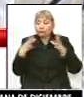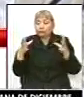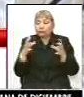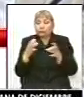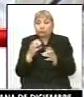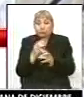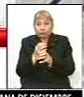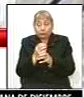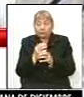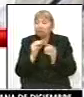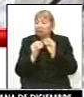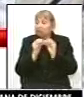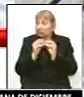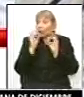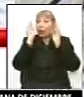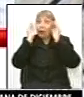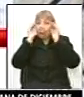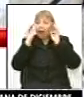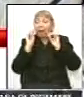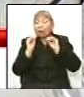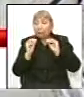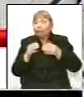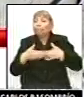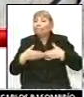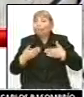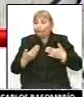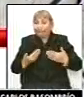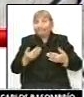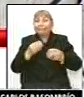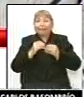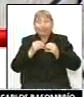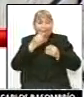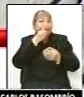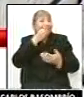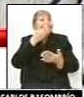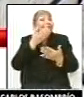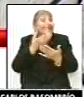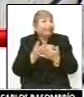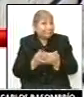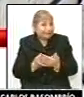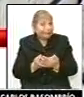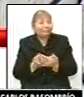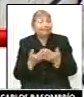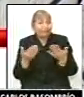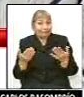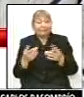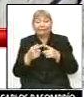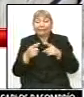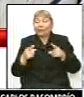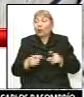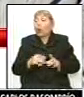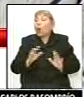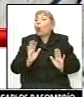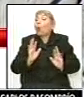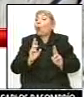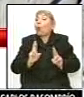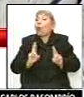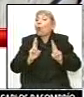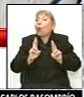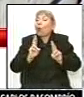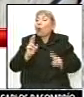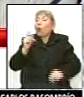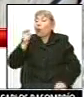problemas que podrían ser oportunidades si se regula y se gestiona bien el territorio y si alguna vez logramos un ordenamiento